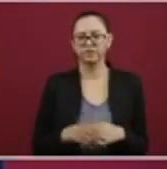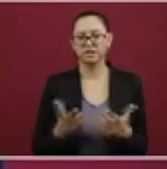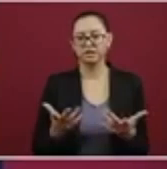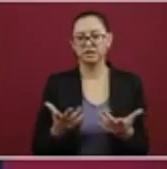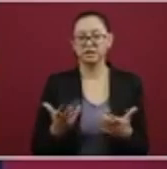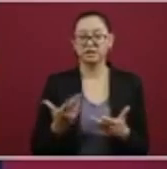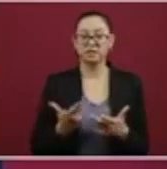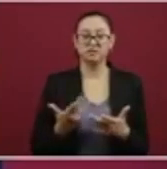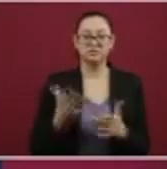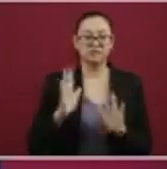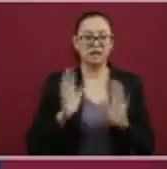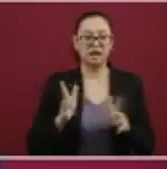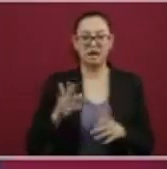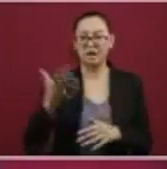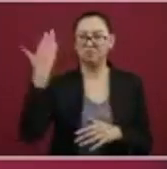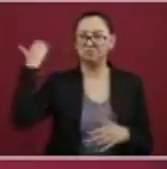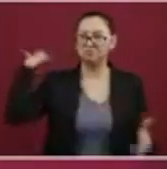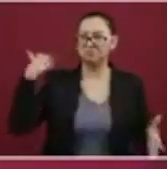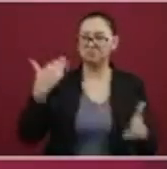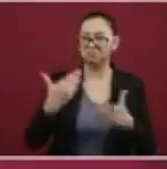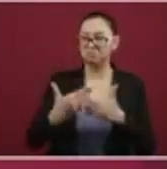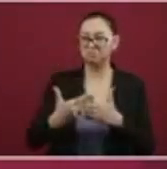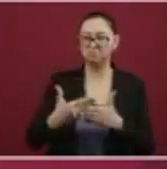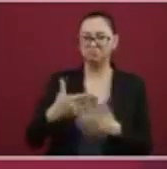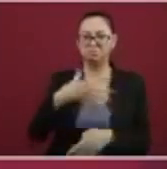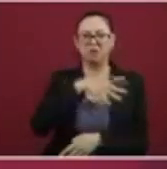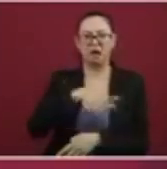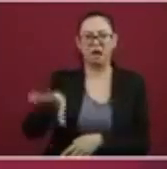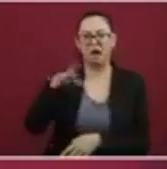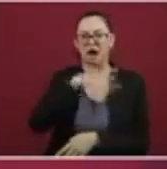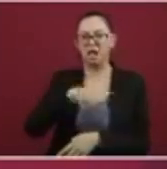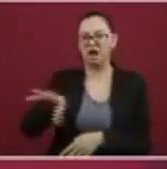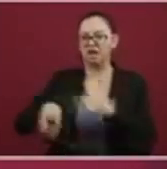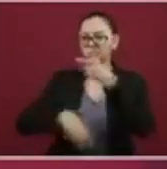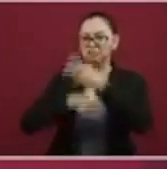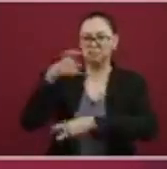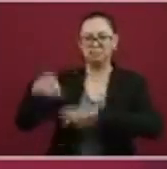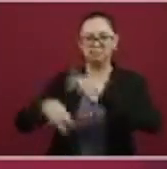despectiva, sin hacer nada por ellos,